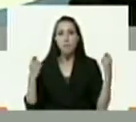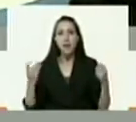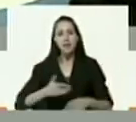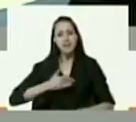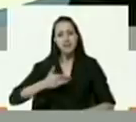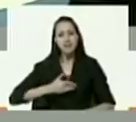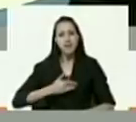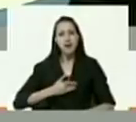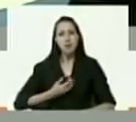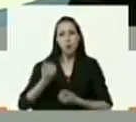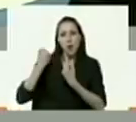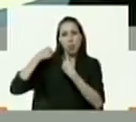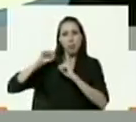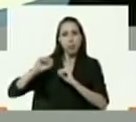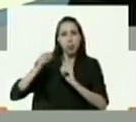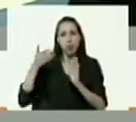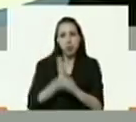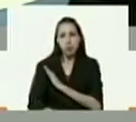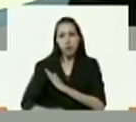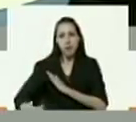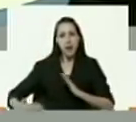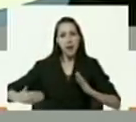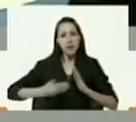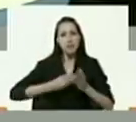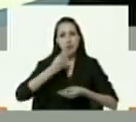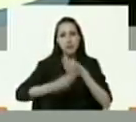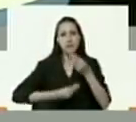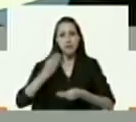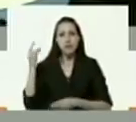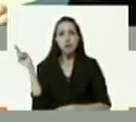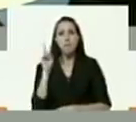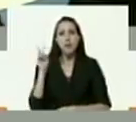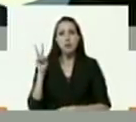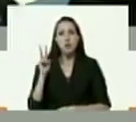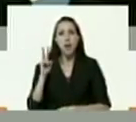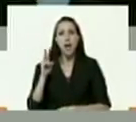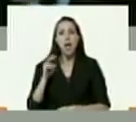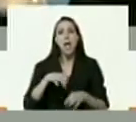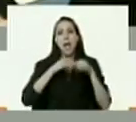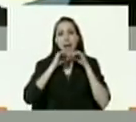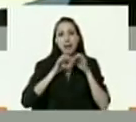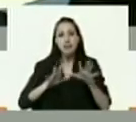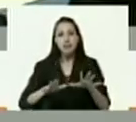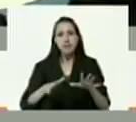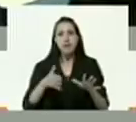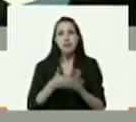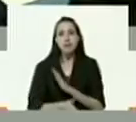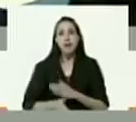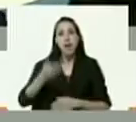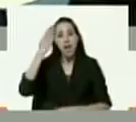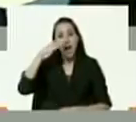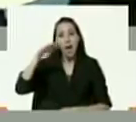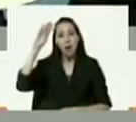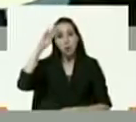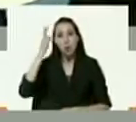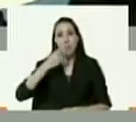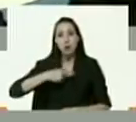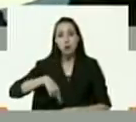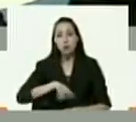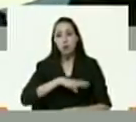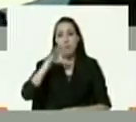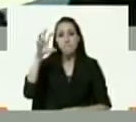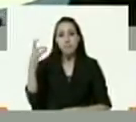en rechazo a la agresión a Venezuela, pero que es extensible a la agresión a Cuba, nuestra hermana, que también la